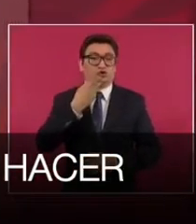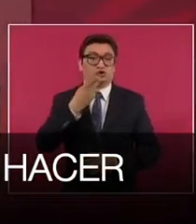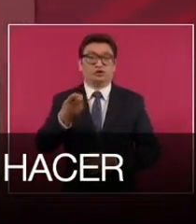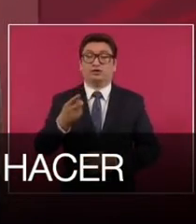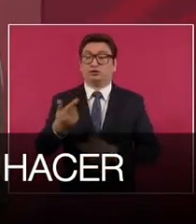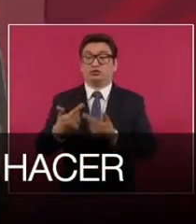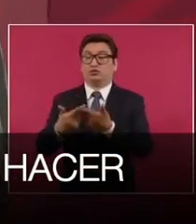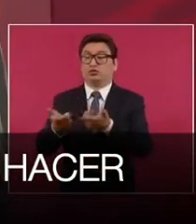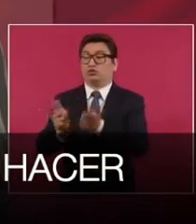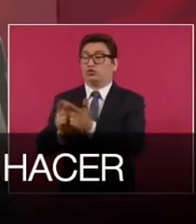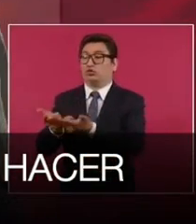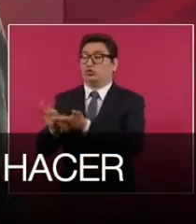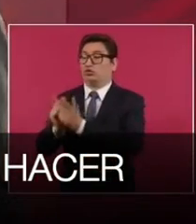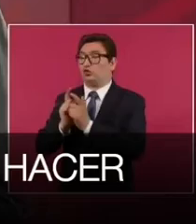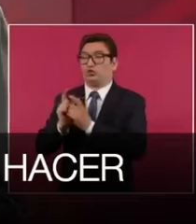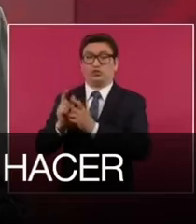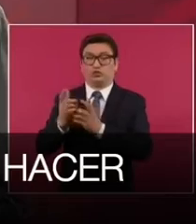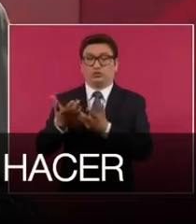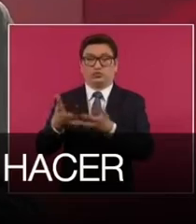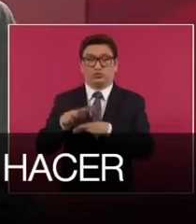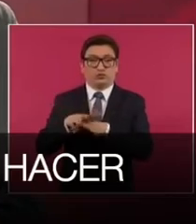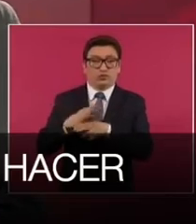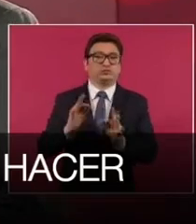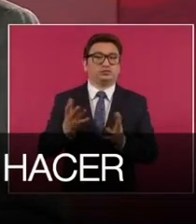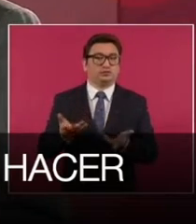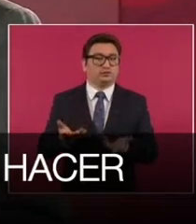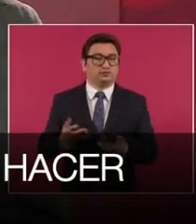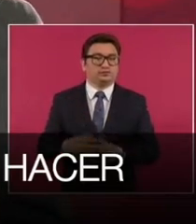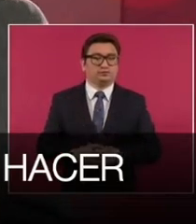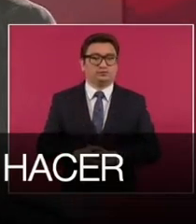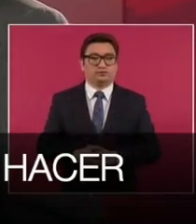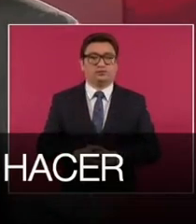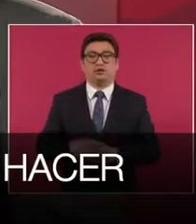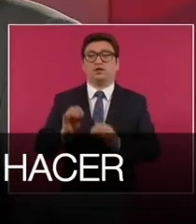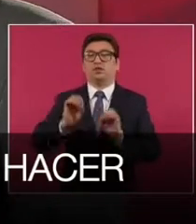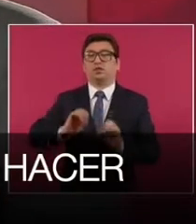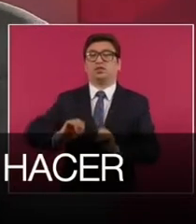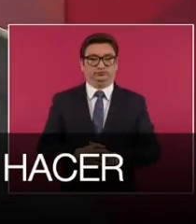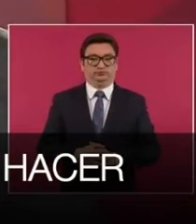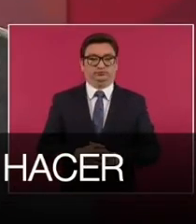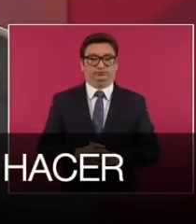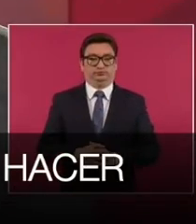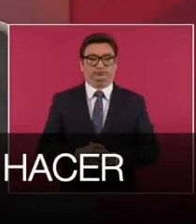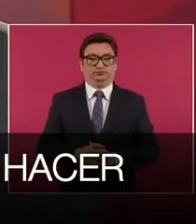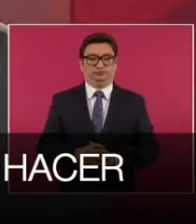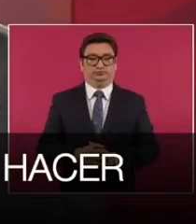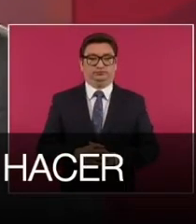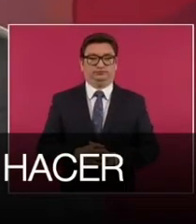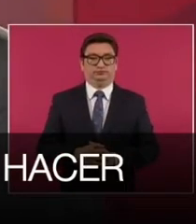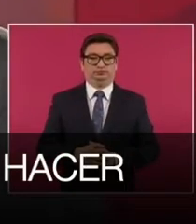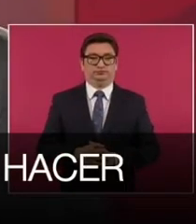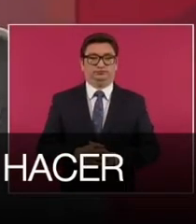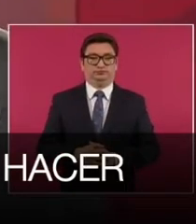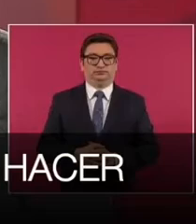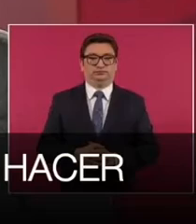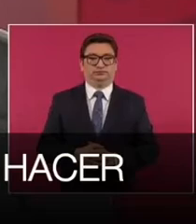bien las averiguaciones, se le da libertad a